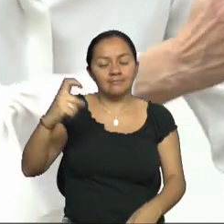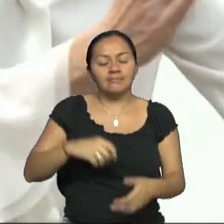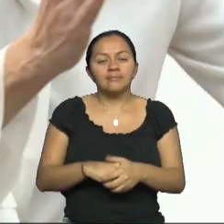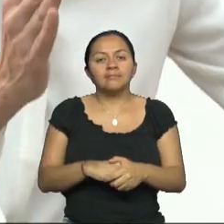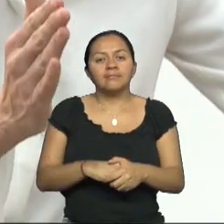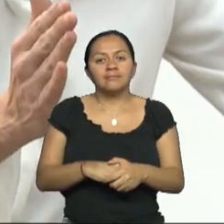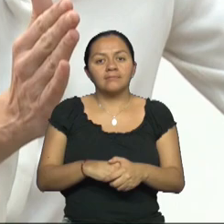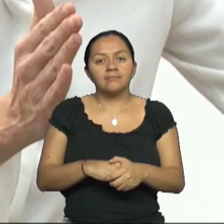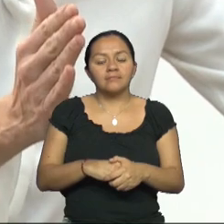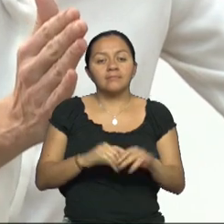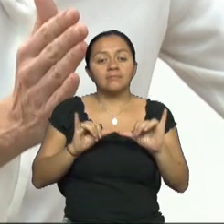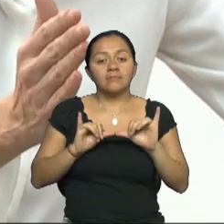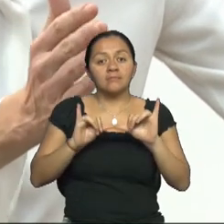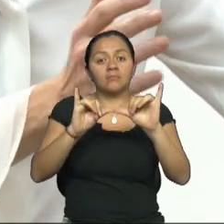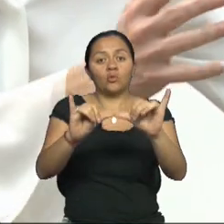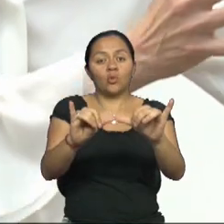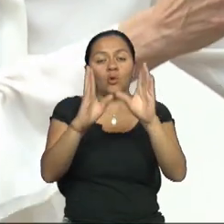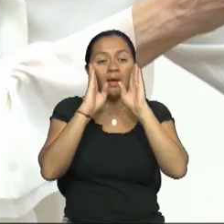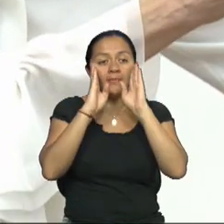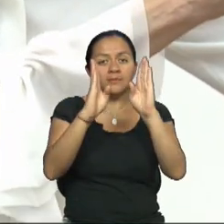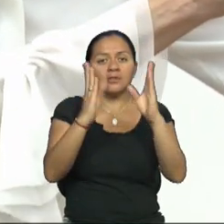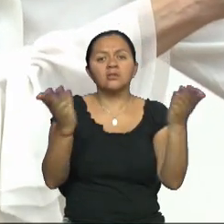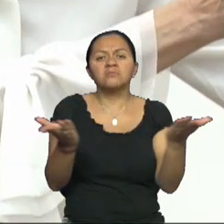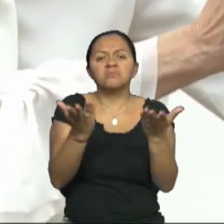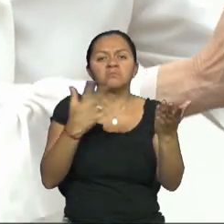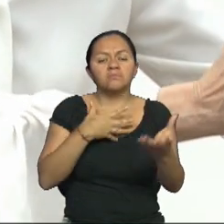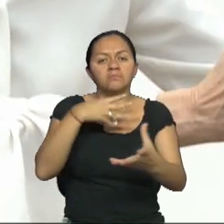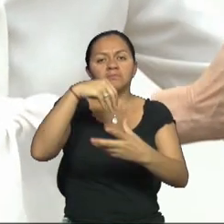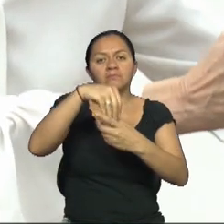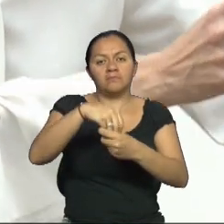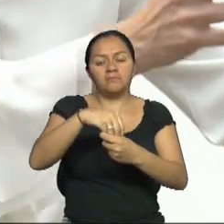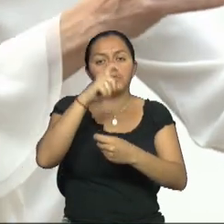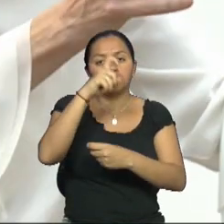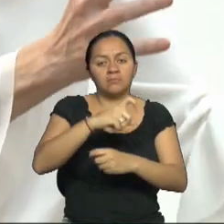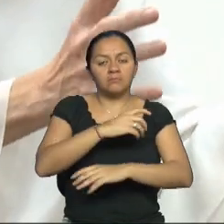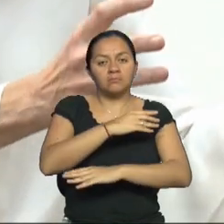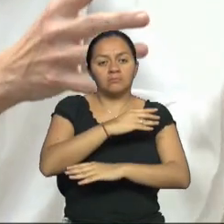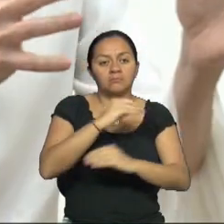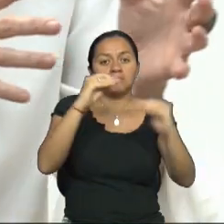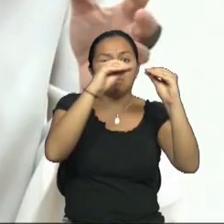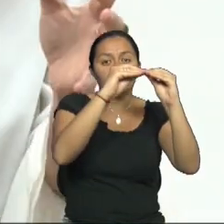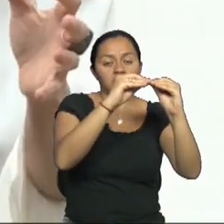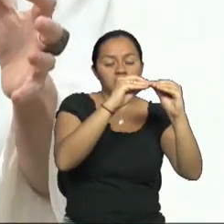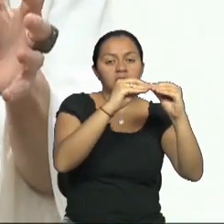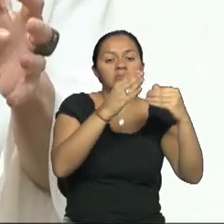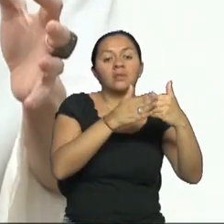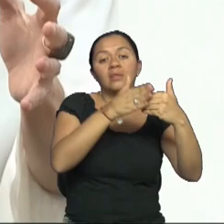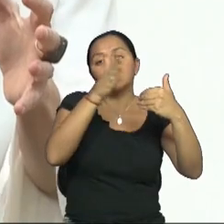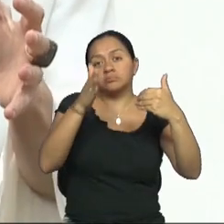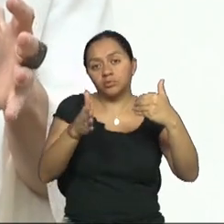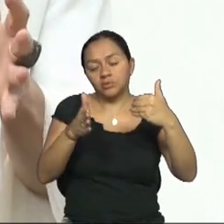en el continuo de atención, desde la fase aguda, la fase posaguda